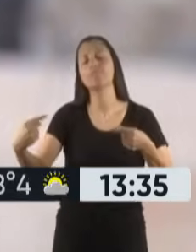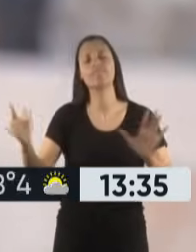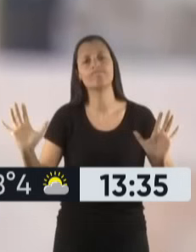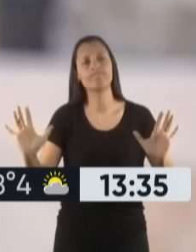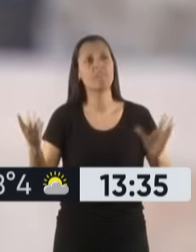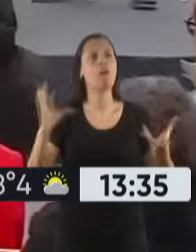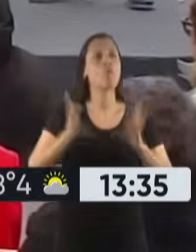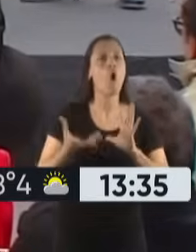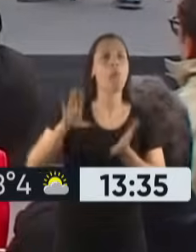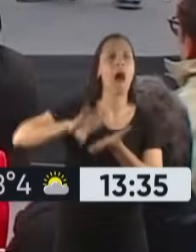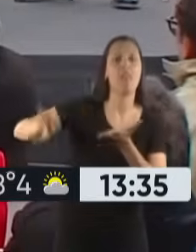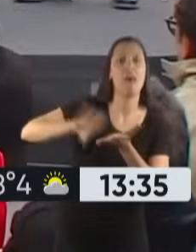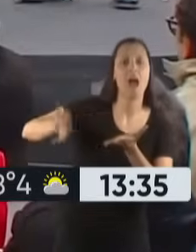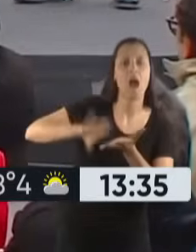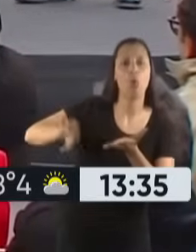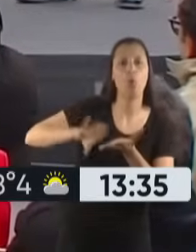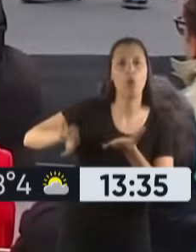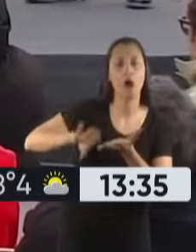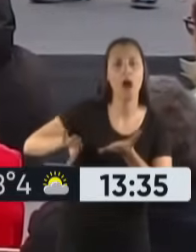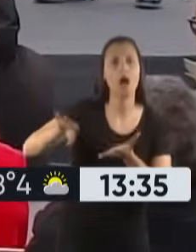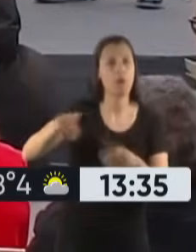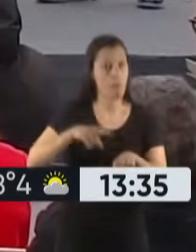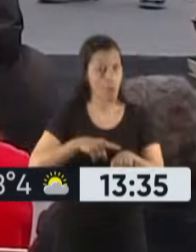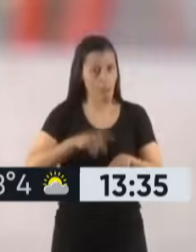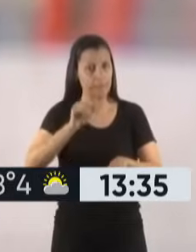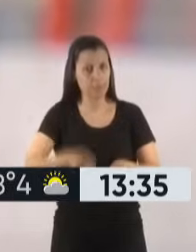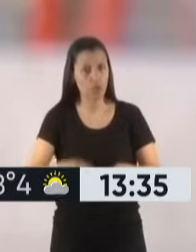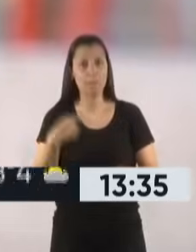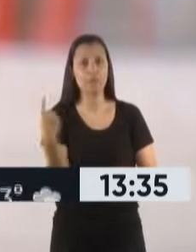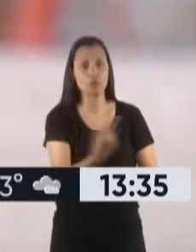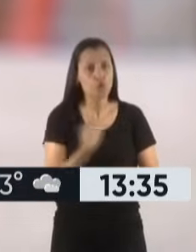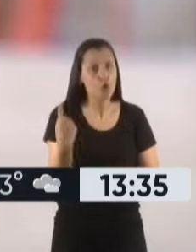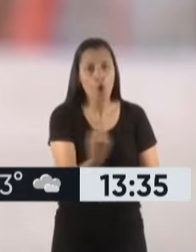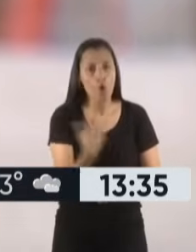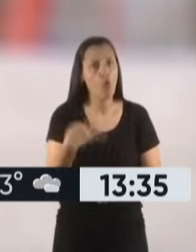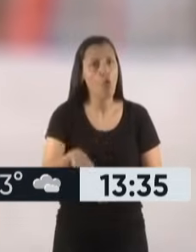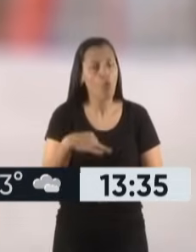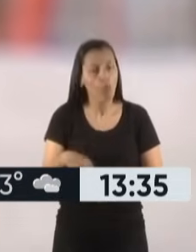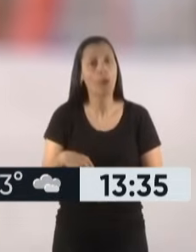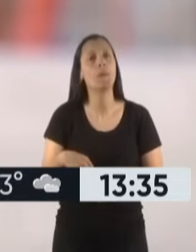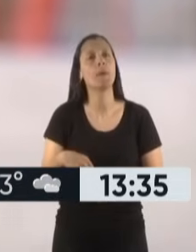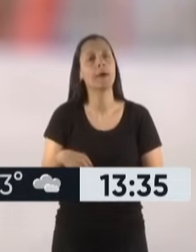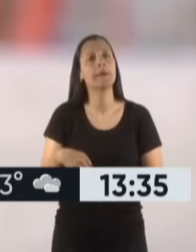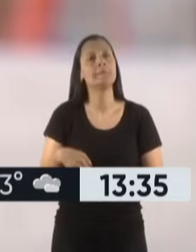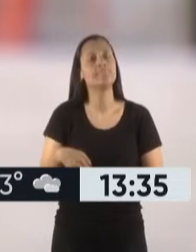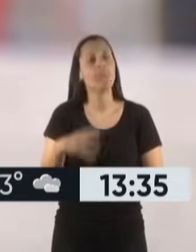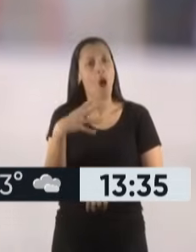qué tipo de deuda, en un momento en que convivimos con una